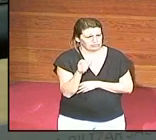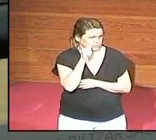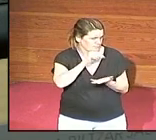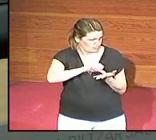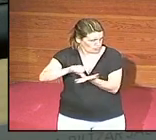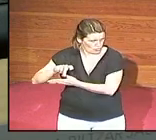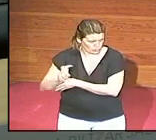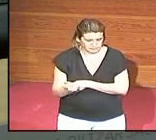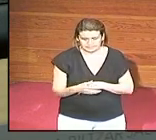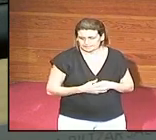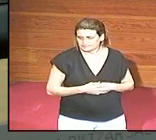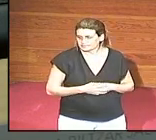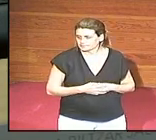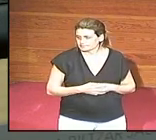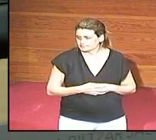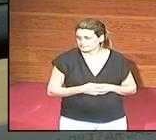sitios.